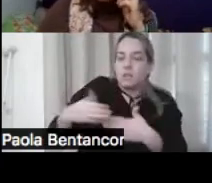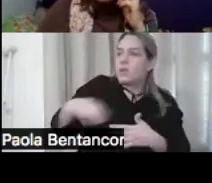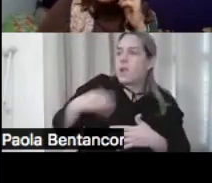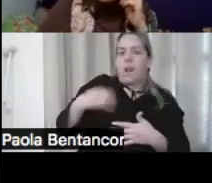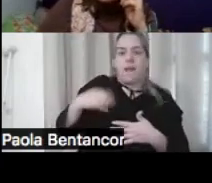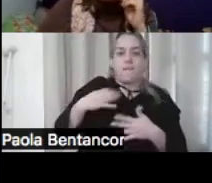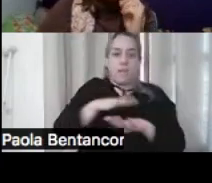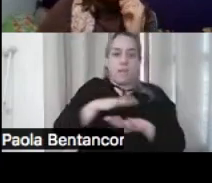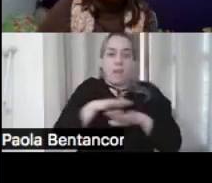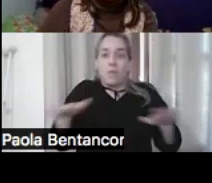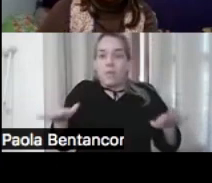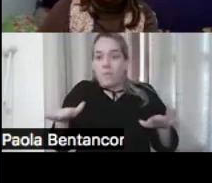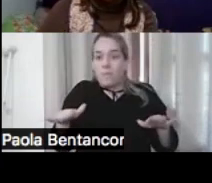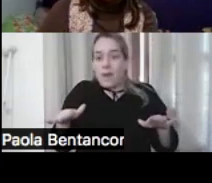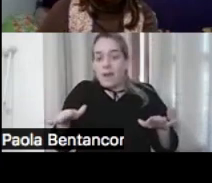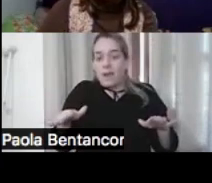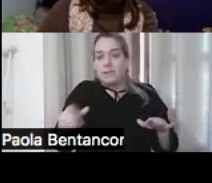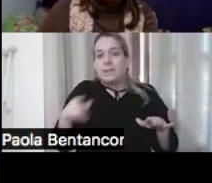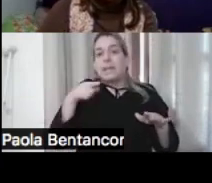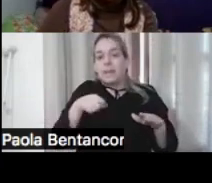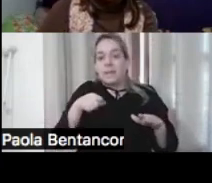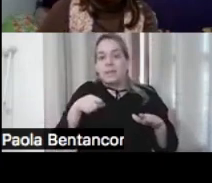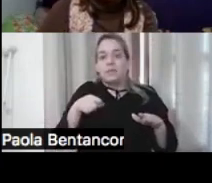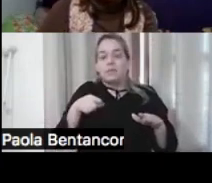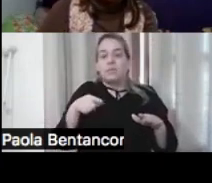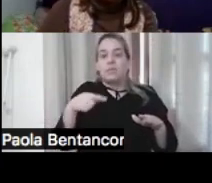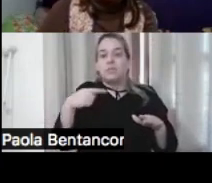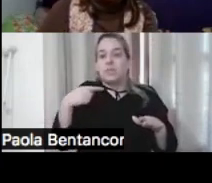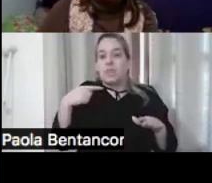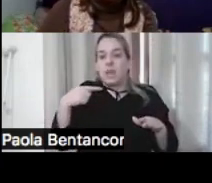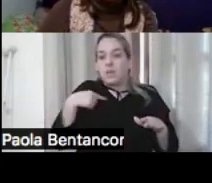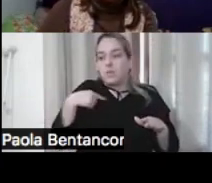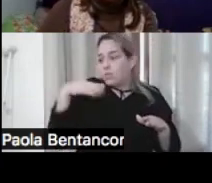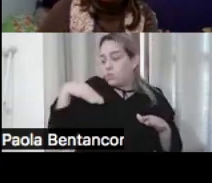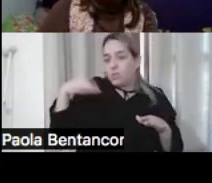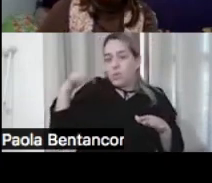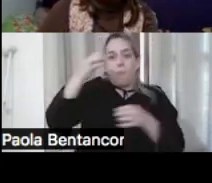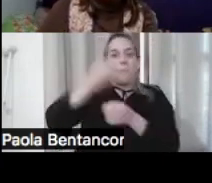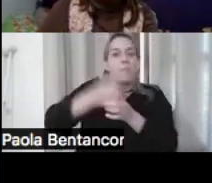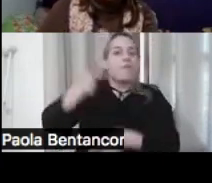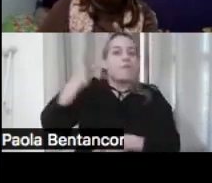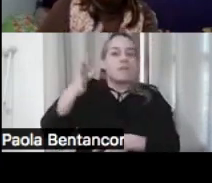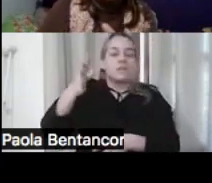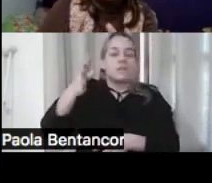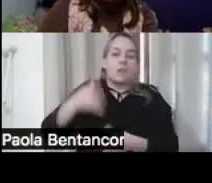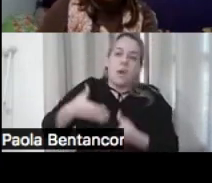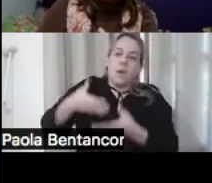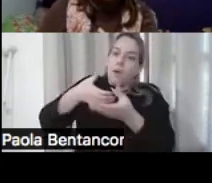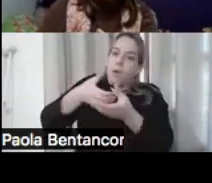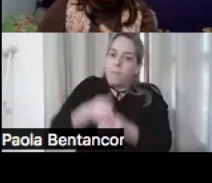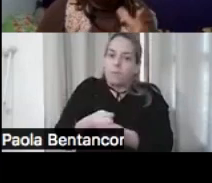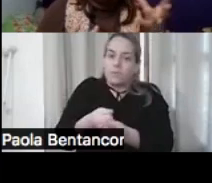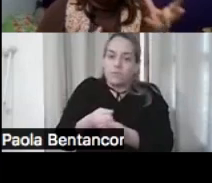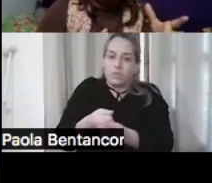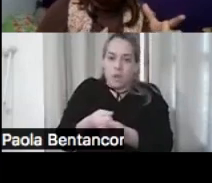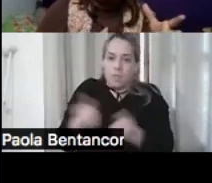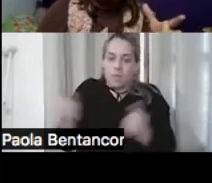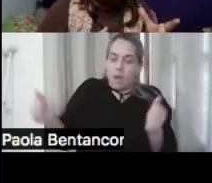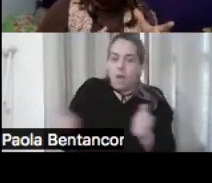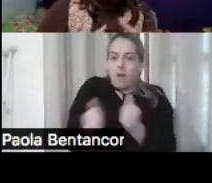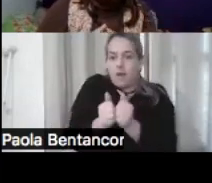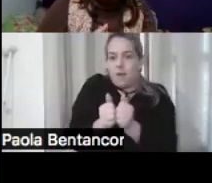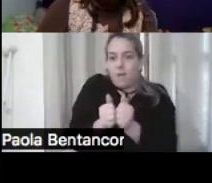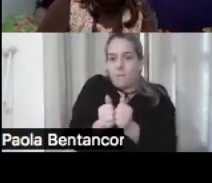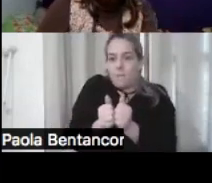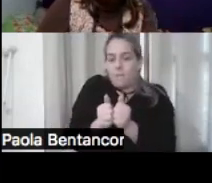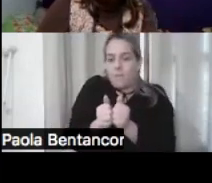Y nuestro trabajo específico como terapistas ocupacionales es diseñar intervenciones para poder lograr desarrollar todas esas destrezas que la